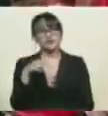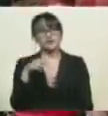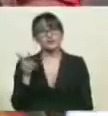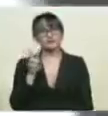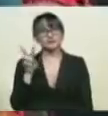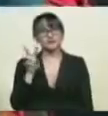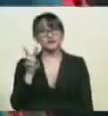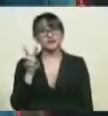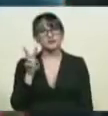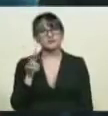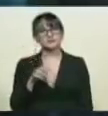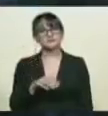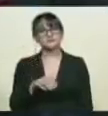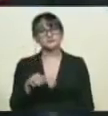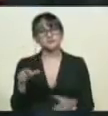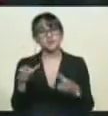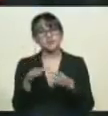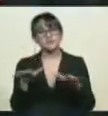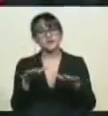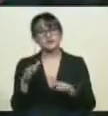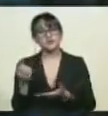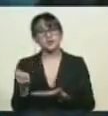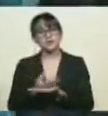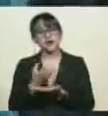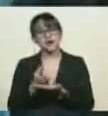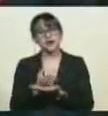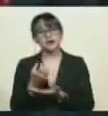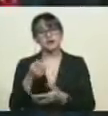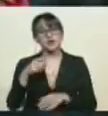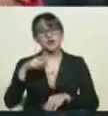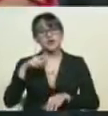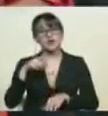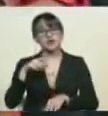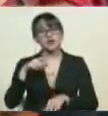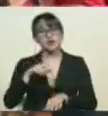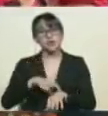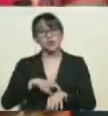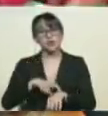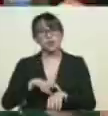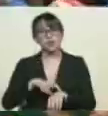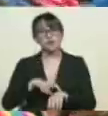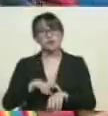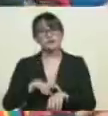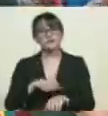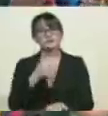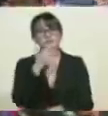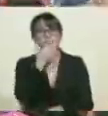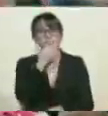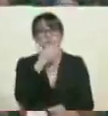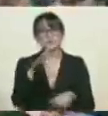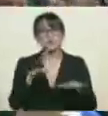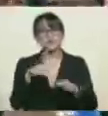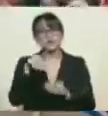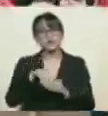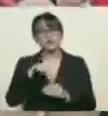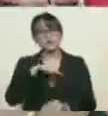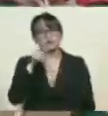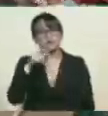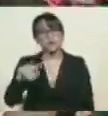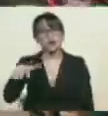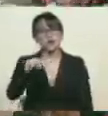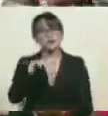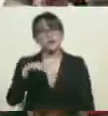Del Movimiento Evangélico Ora. Del Movimiento Electoral del Pueblo.